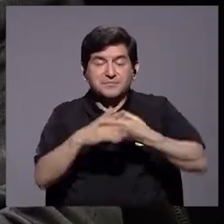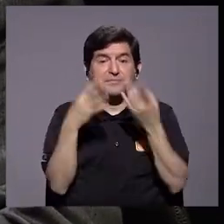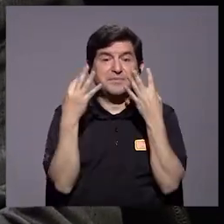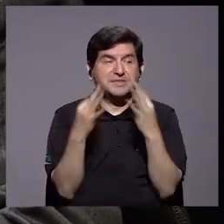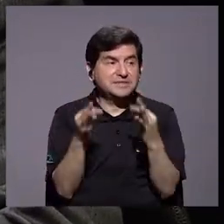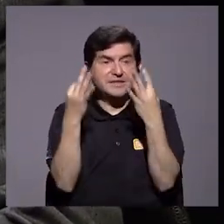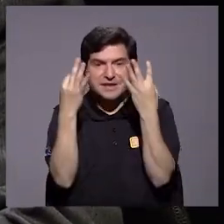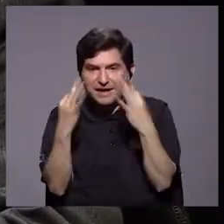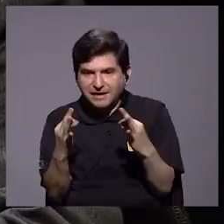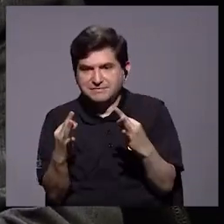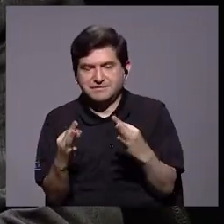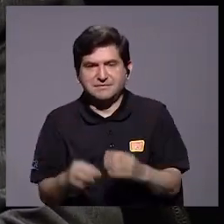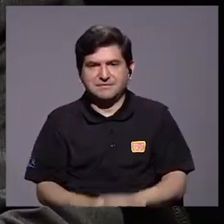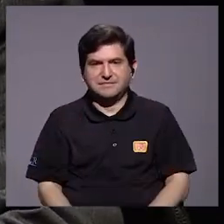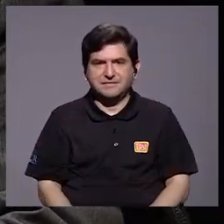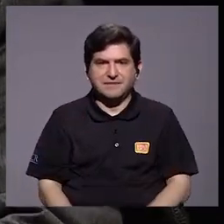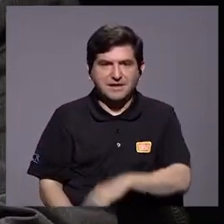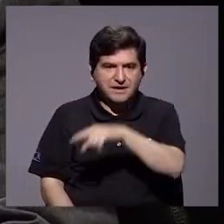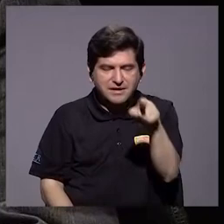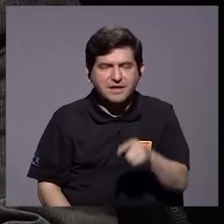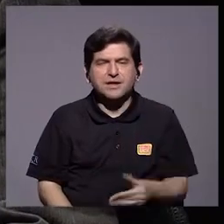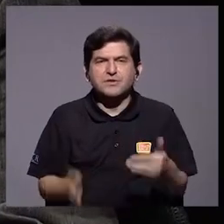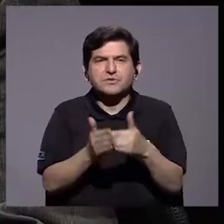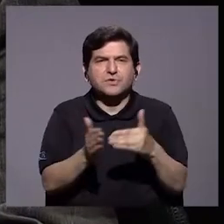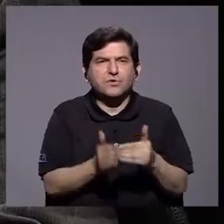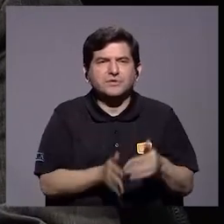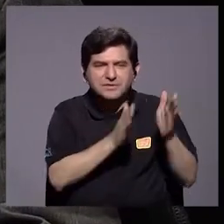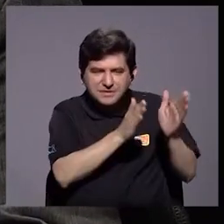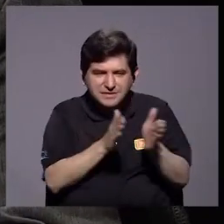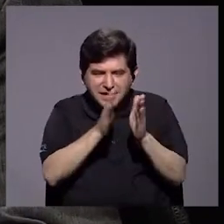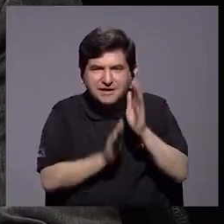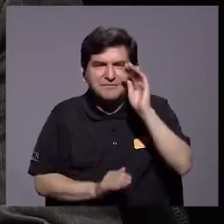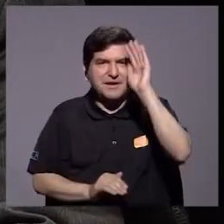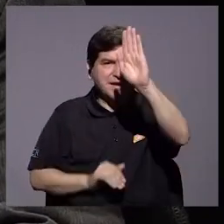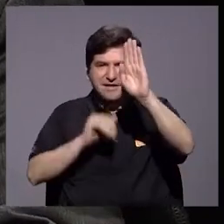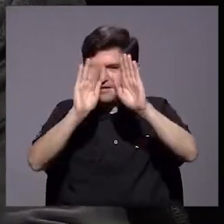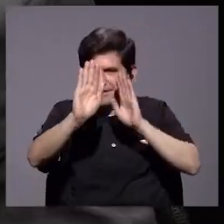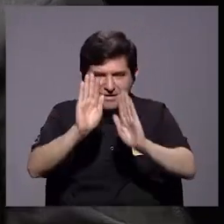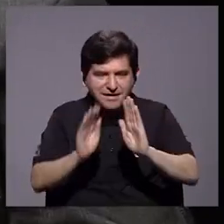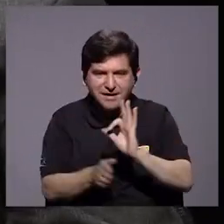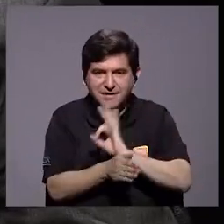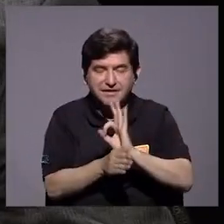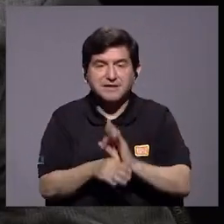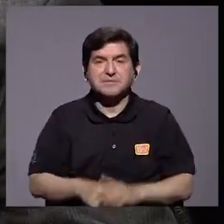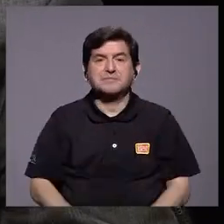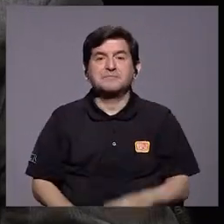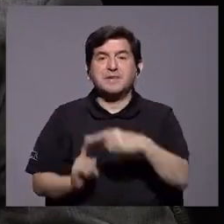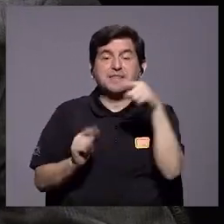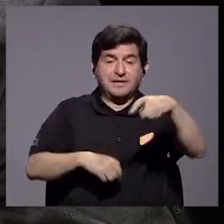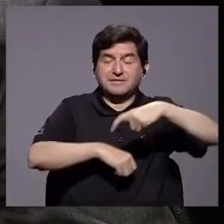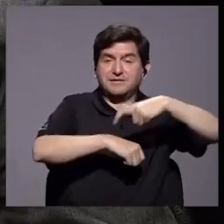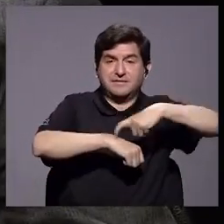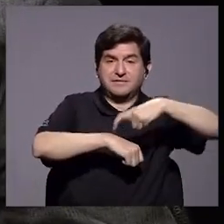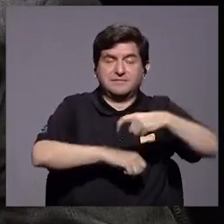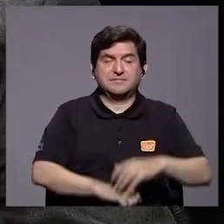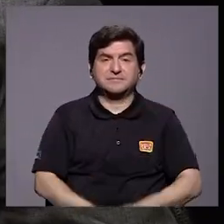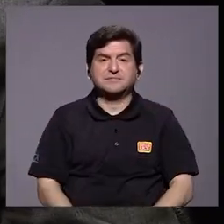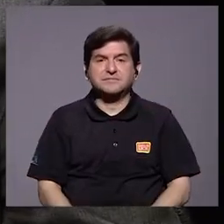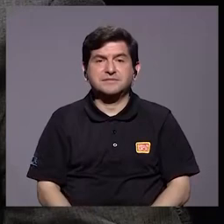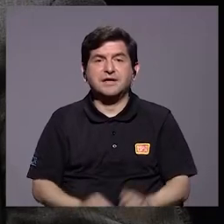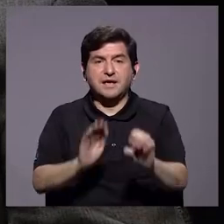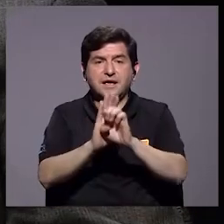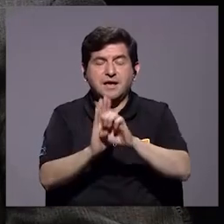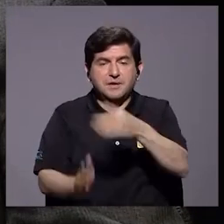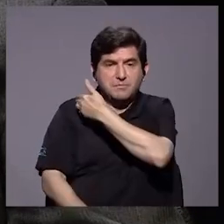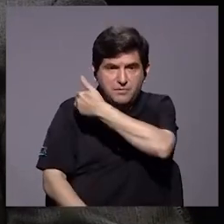de replantear digamos el esquema de funcionamiento y usted ve que a partir de eso los por ejemplo los